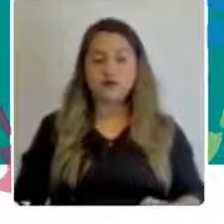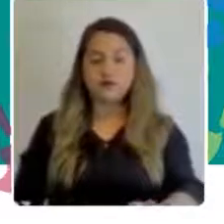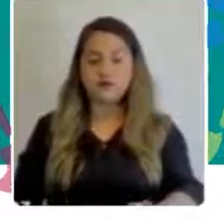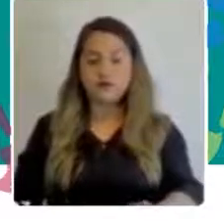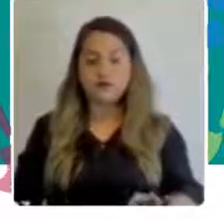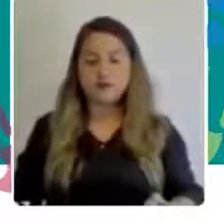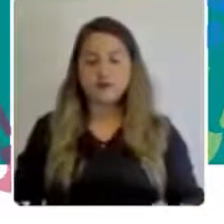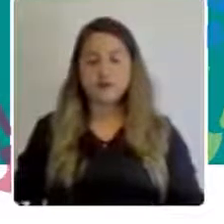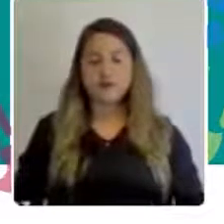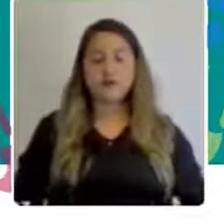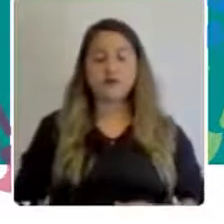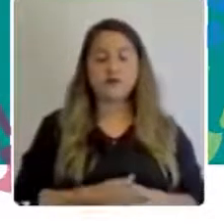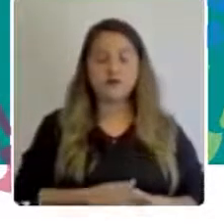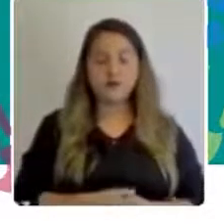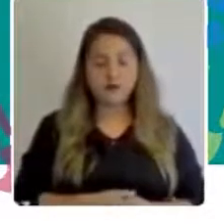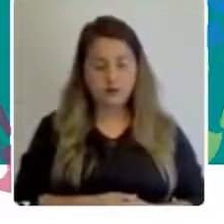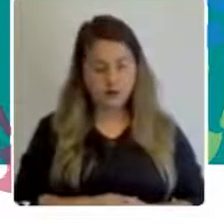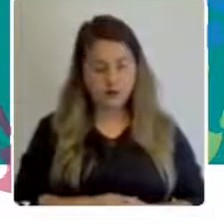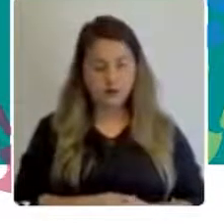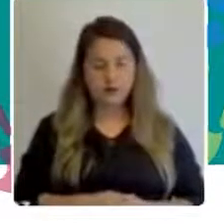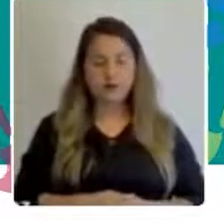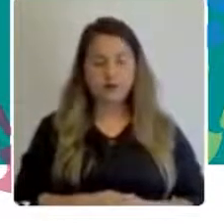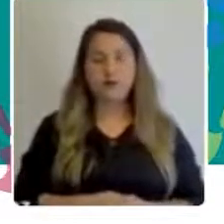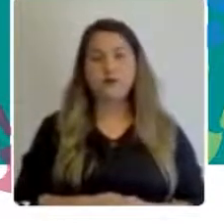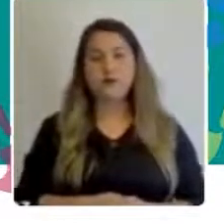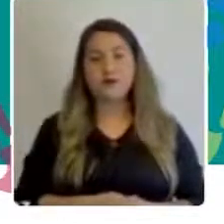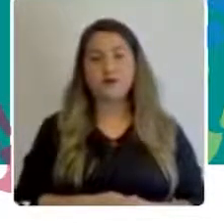al tratamiento. Estamos viendo ahora,